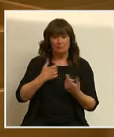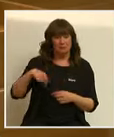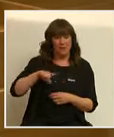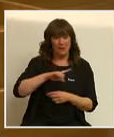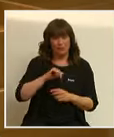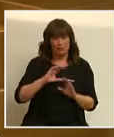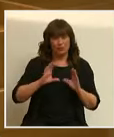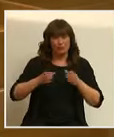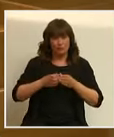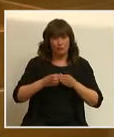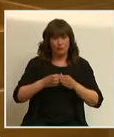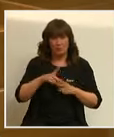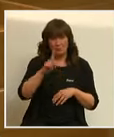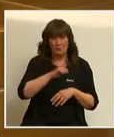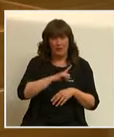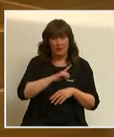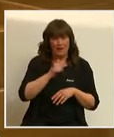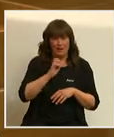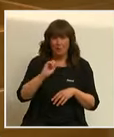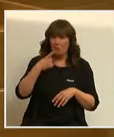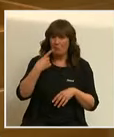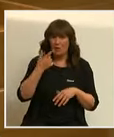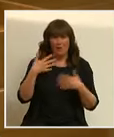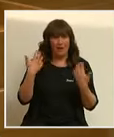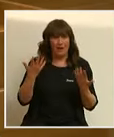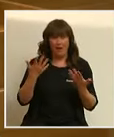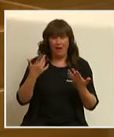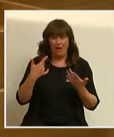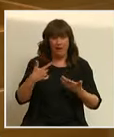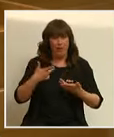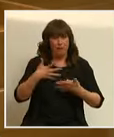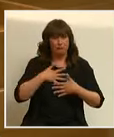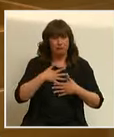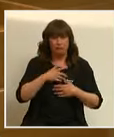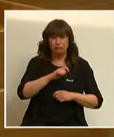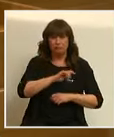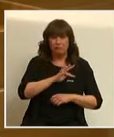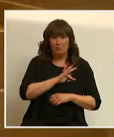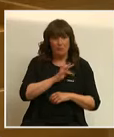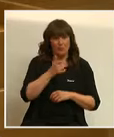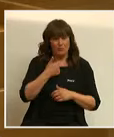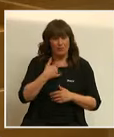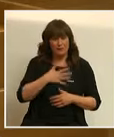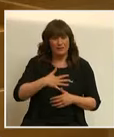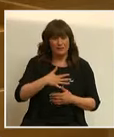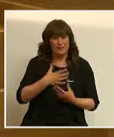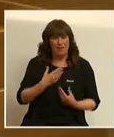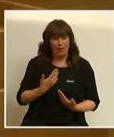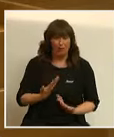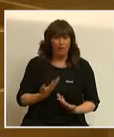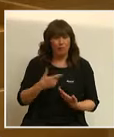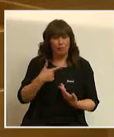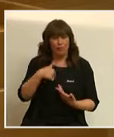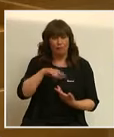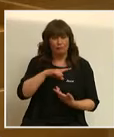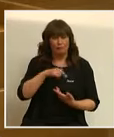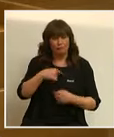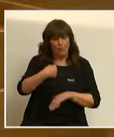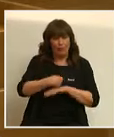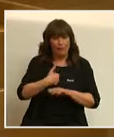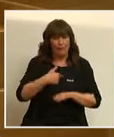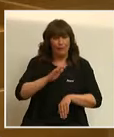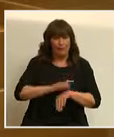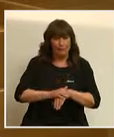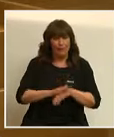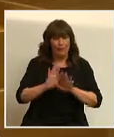militar, la primera recompensa es la íntima satisfacción del deber cumplido. Pero galardones